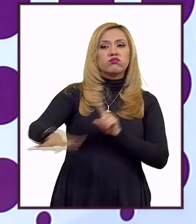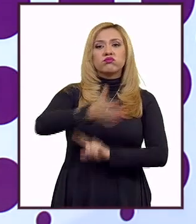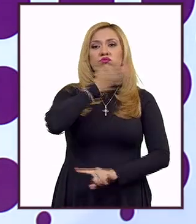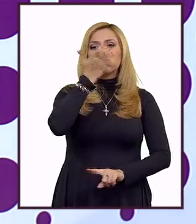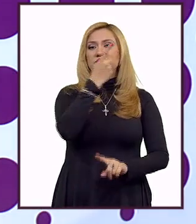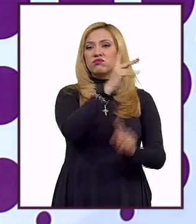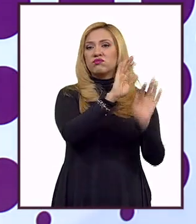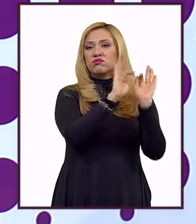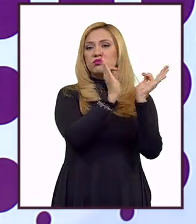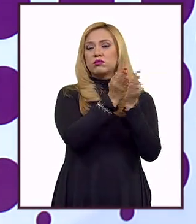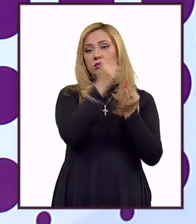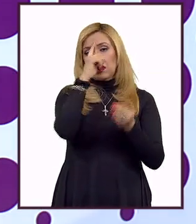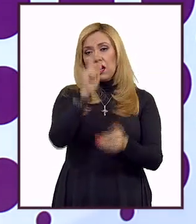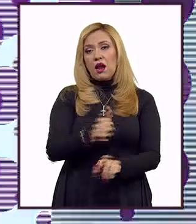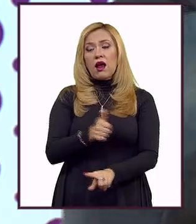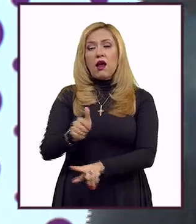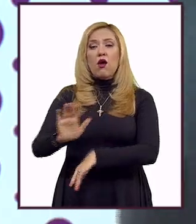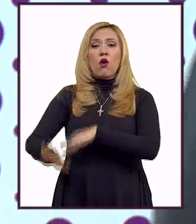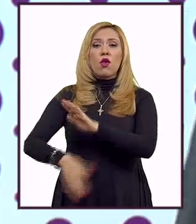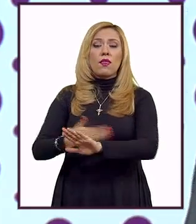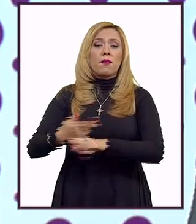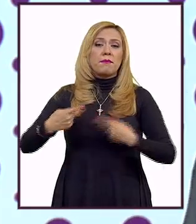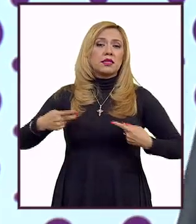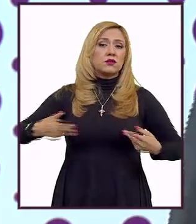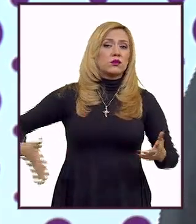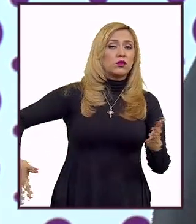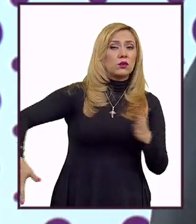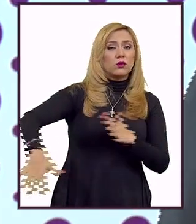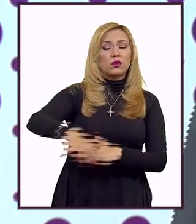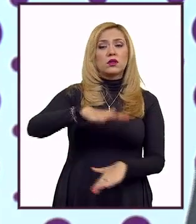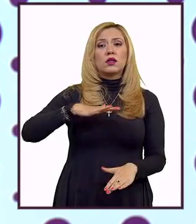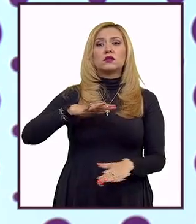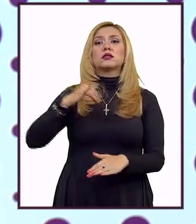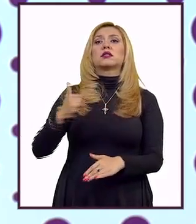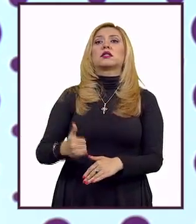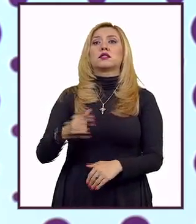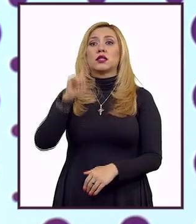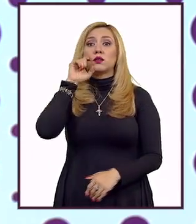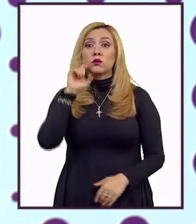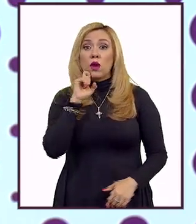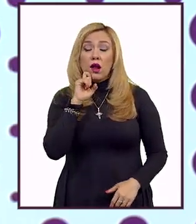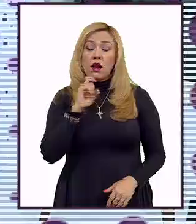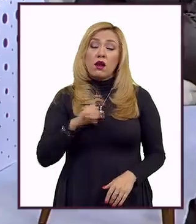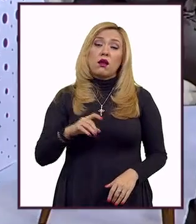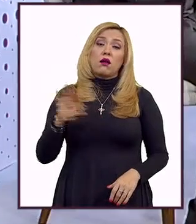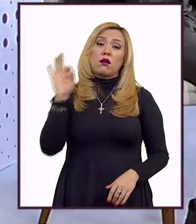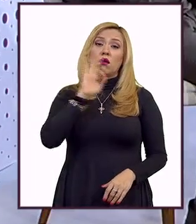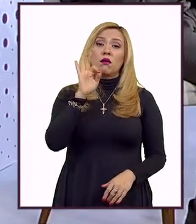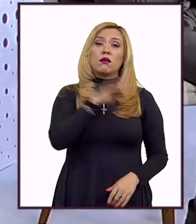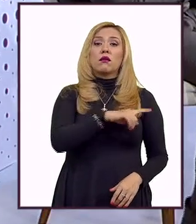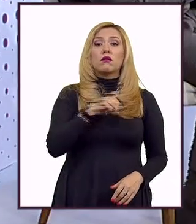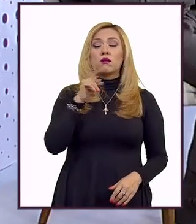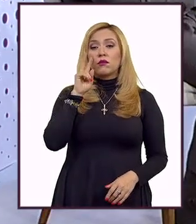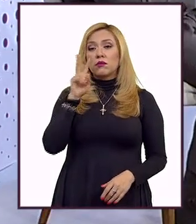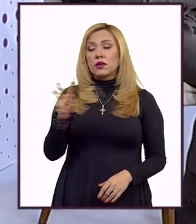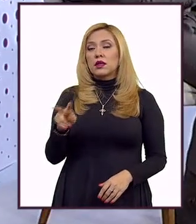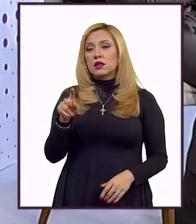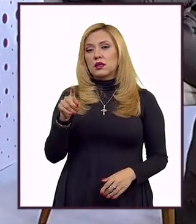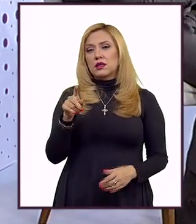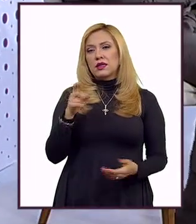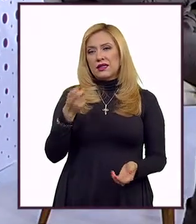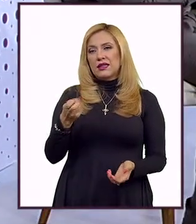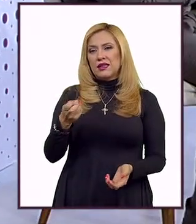como crimen de lesa humanidad, la violencia sexual, que con una sentencia en el Tribunal para la ex Yugoslavia de